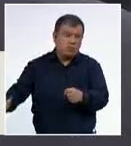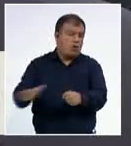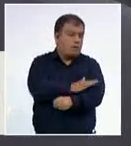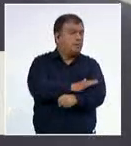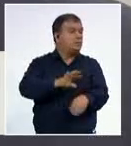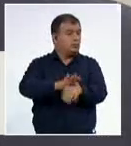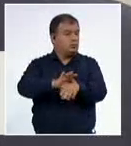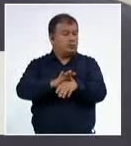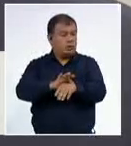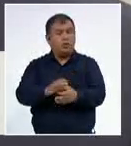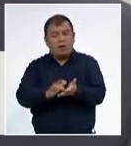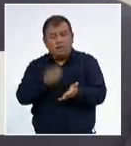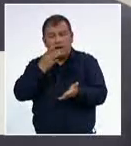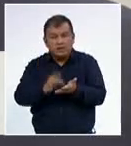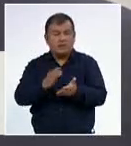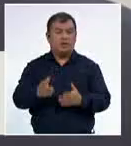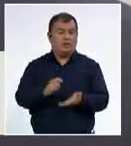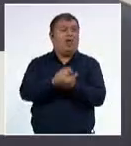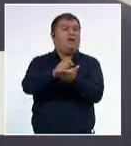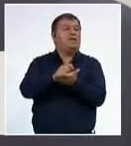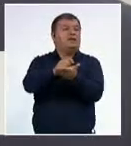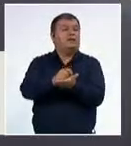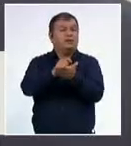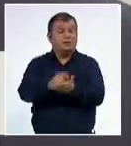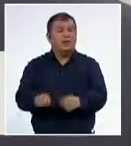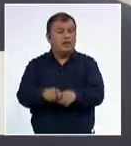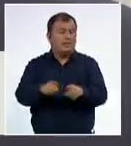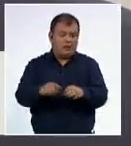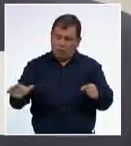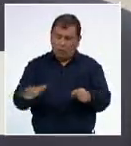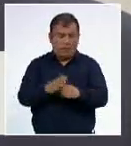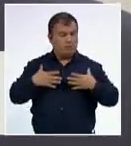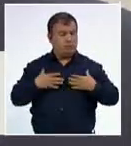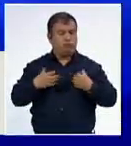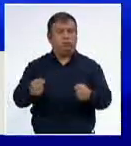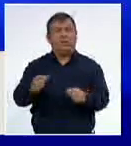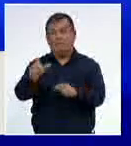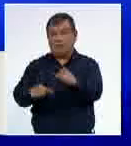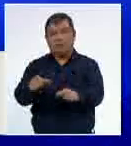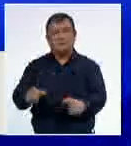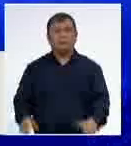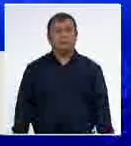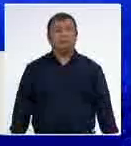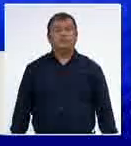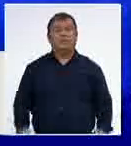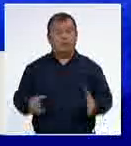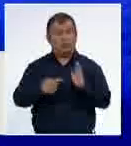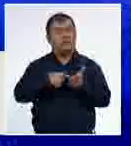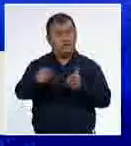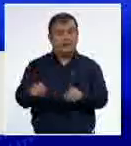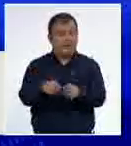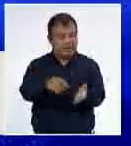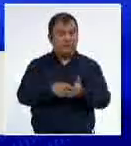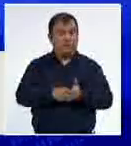médicos, medicinas, rehabilitación, hasta su total recuperación de la víctima. La ordenanza también exige